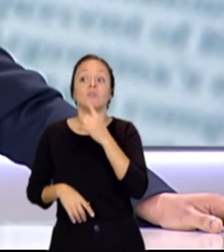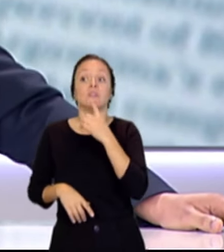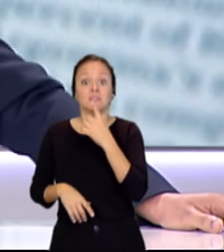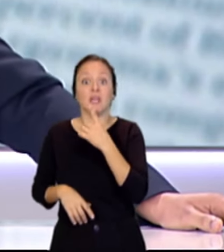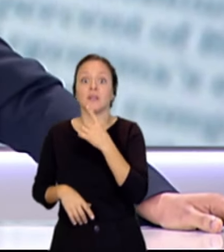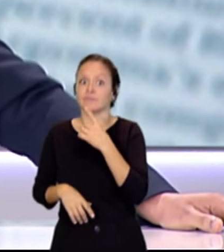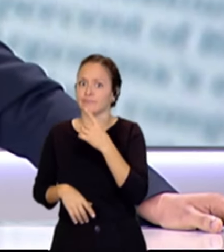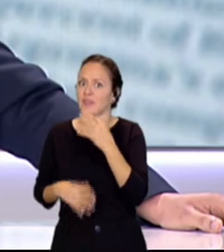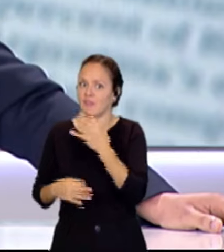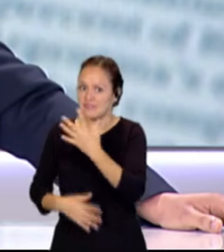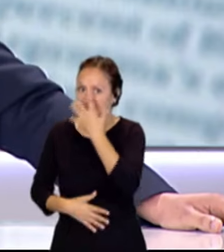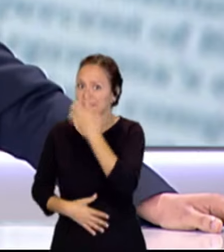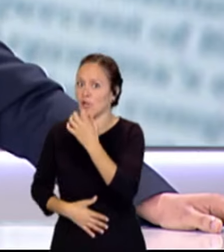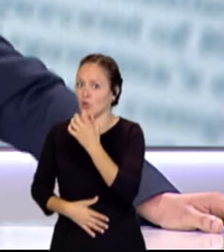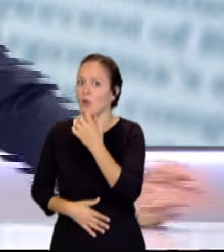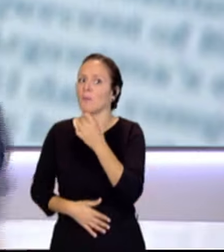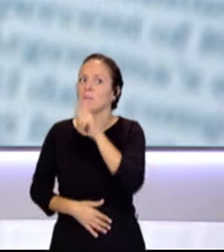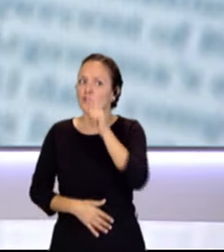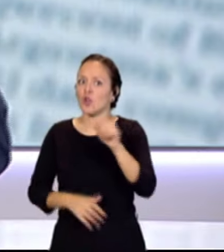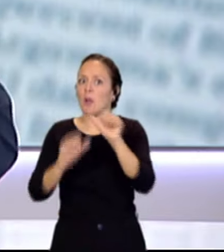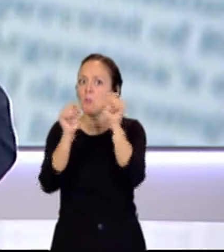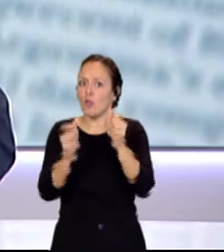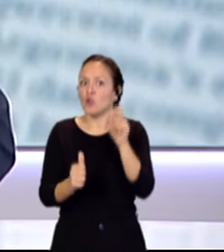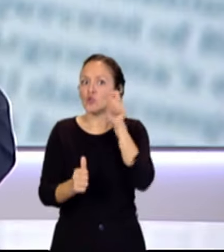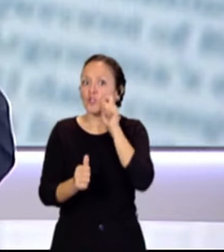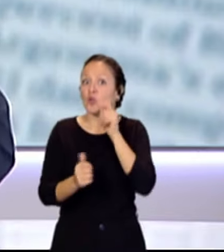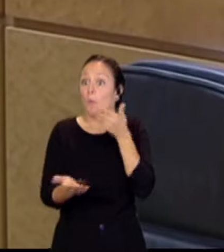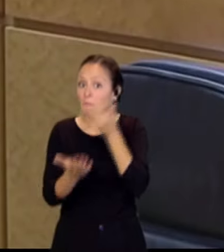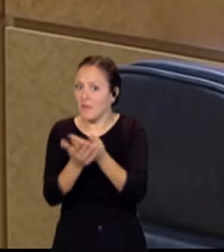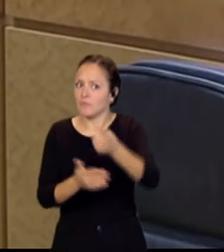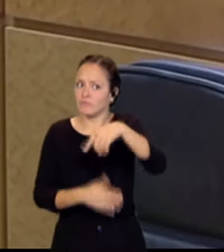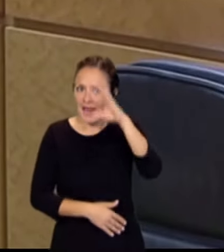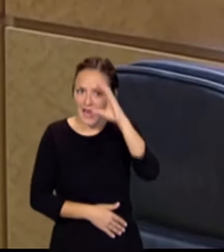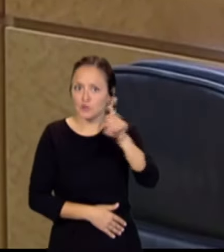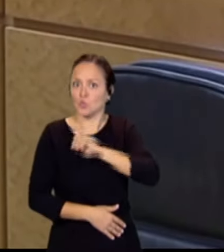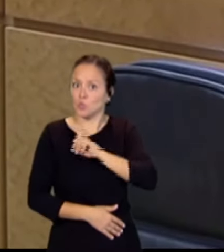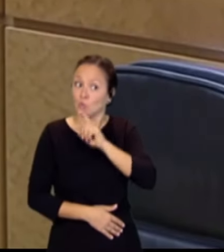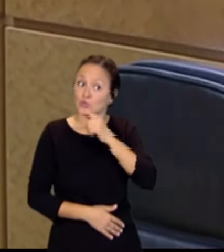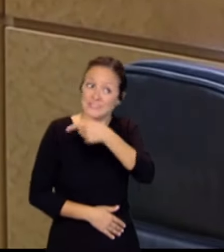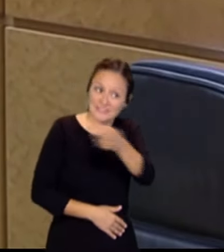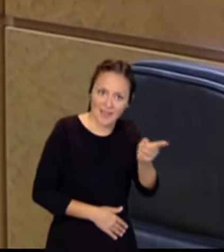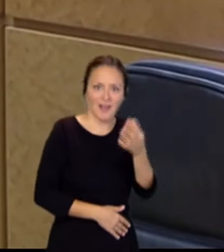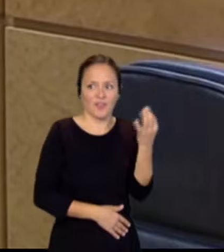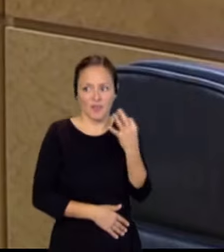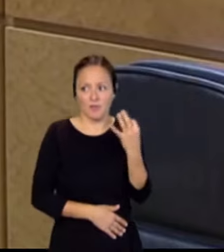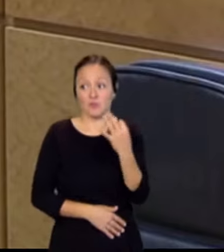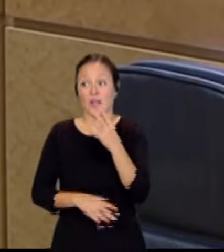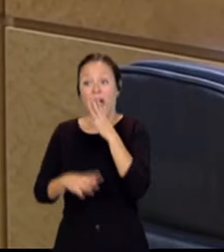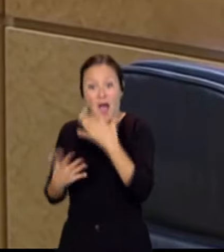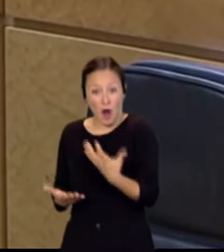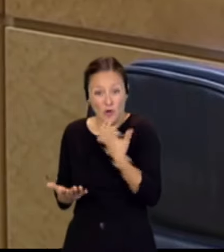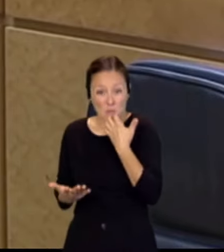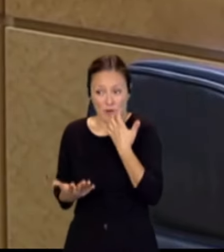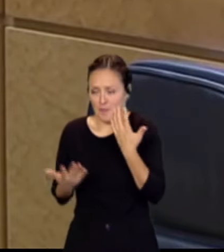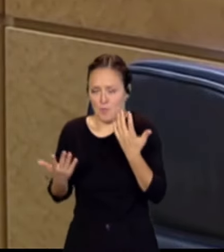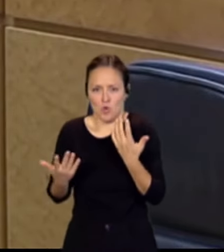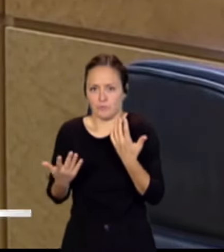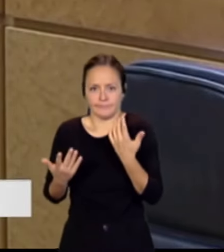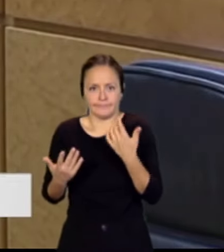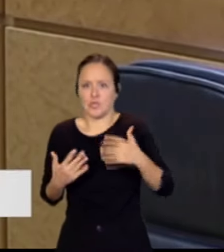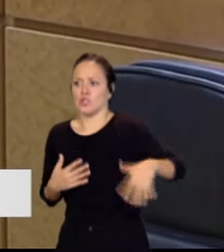quienes piden un nuevo modelo económico aquí en Canarias lo que ahora ha llegado de síntomas de diferentes